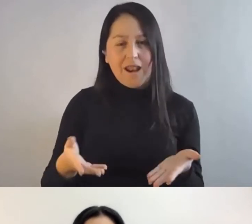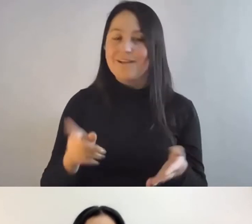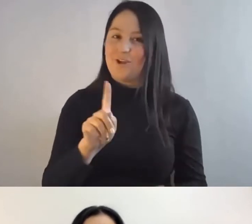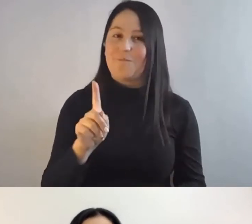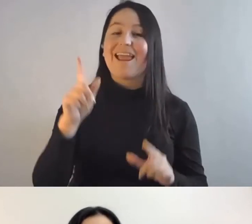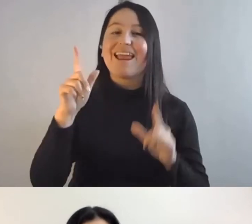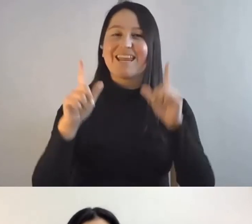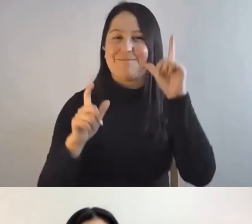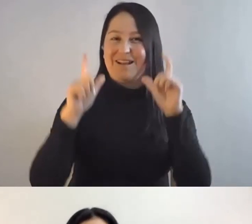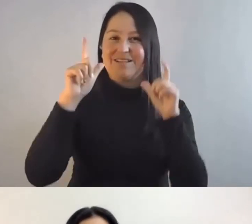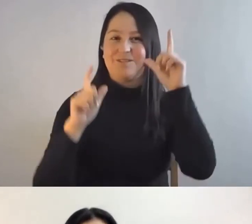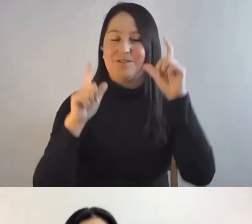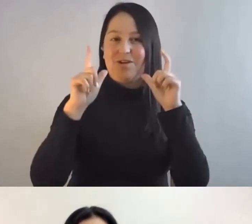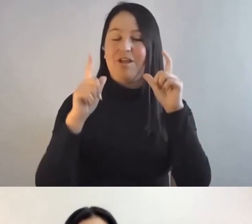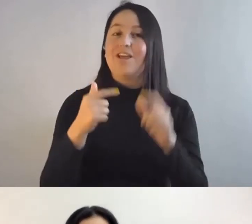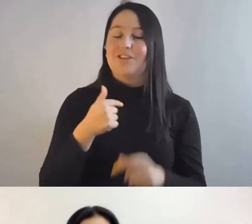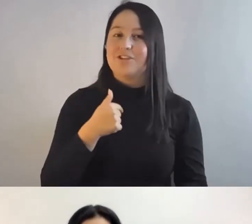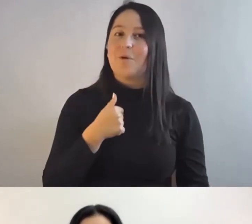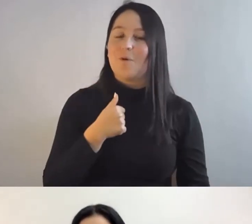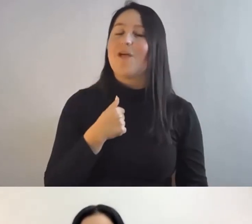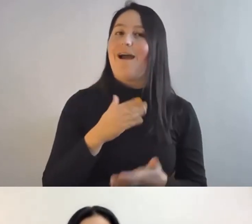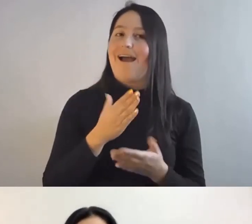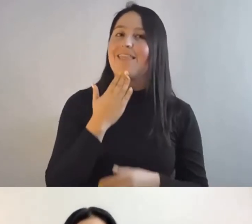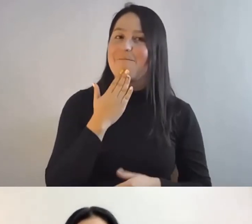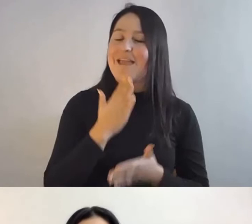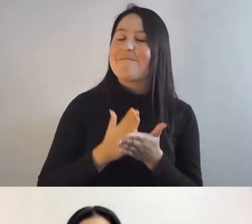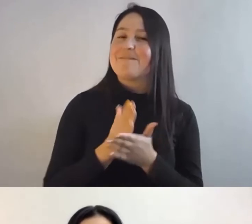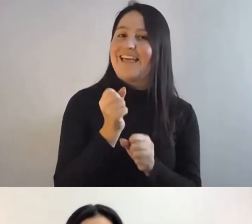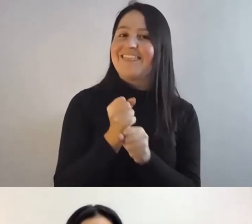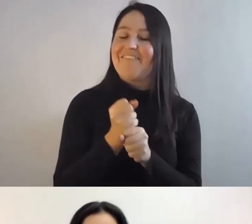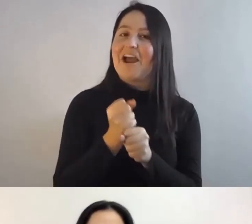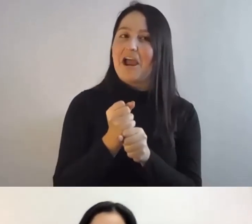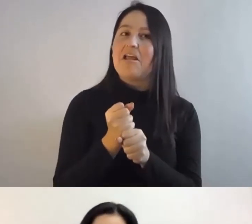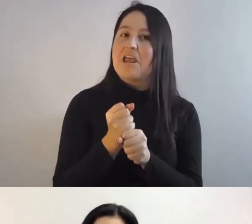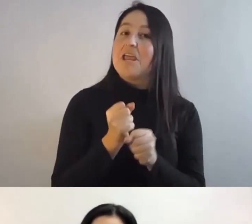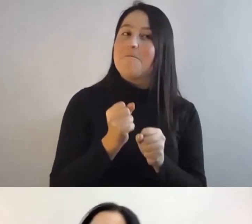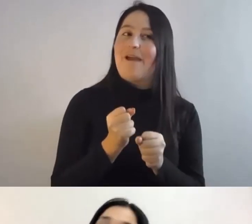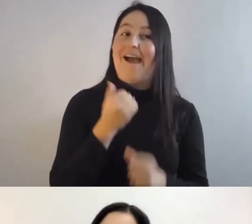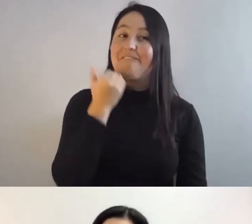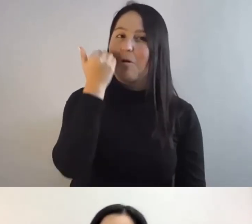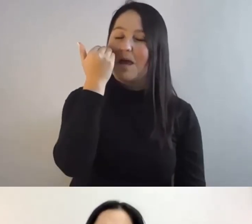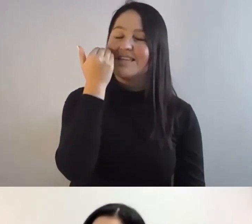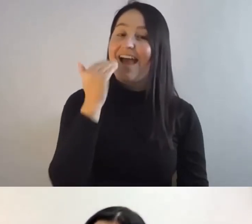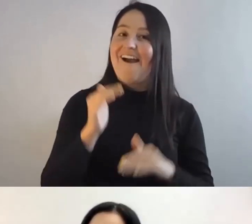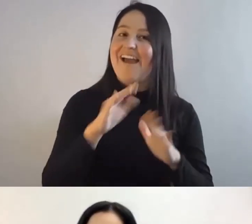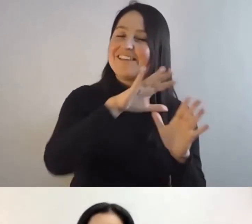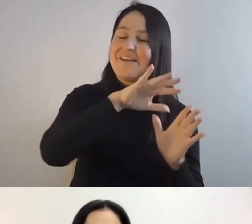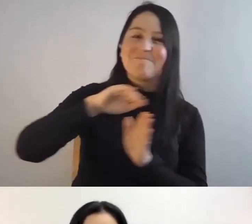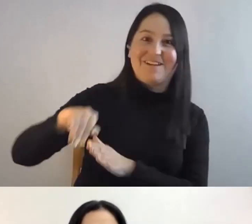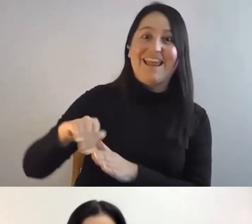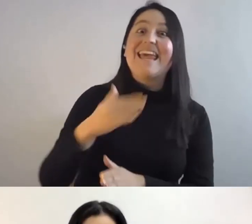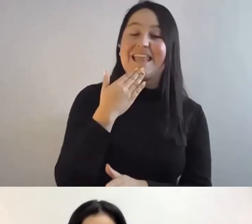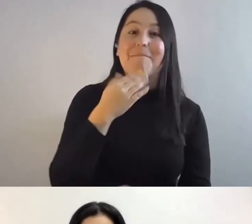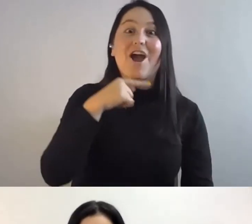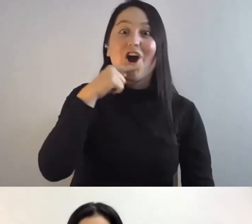Entonces, uno de repente empieza a trabajar eso y como que saca también afuera el tema de la vergüenza. Y eso es un desafío para muchos oyentes que